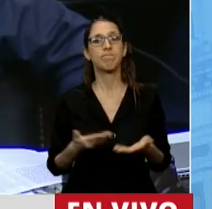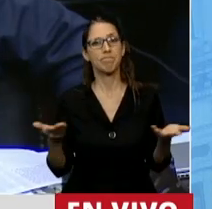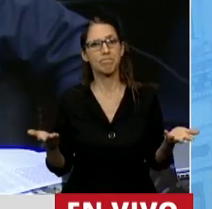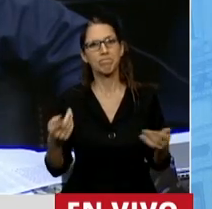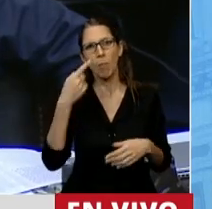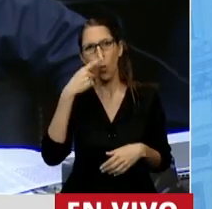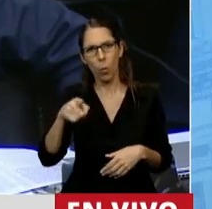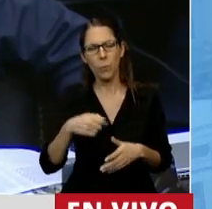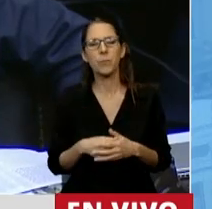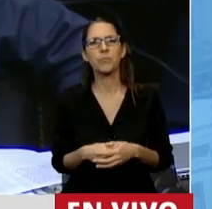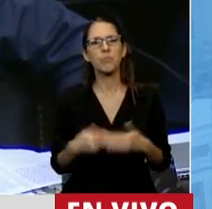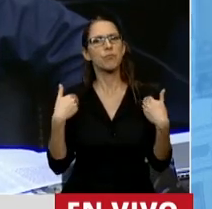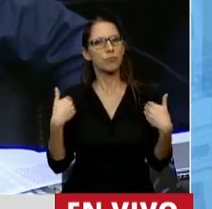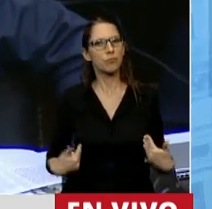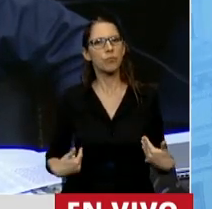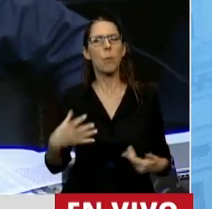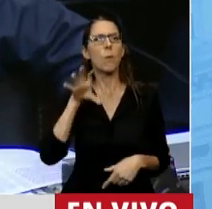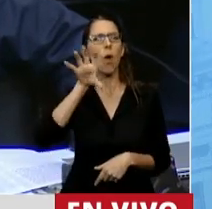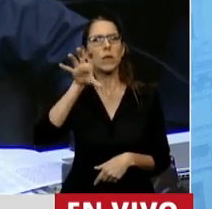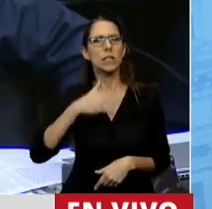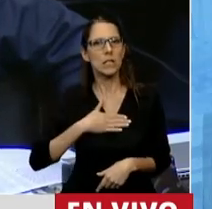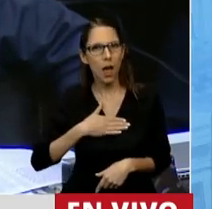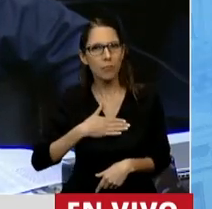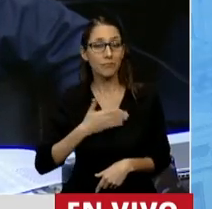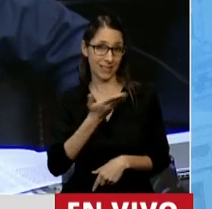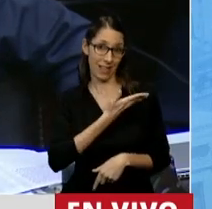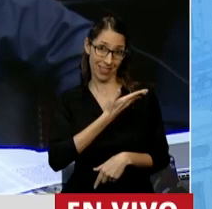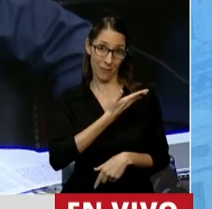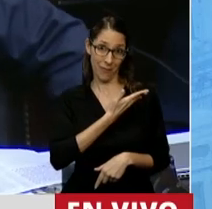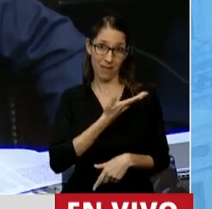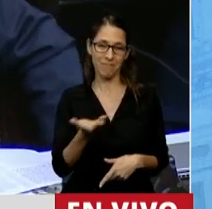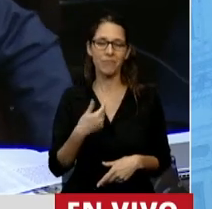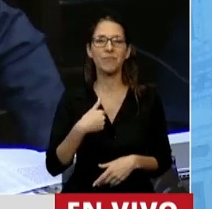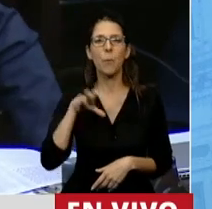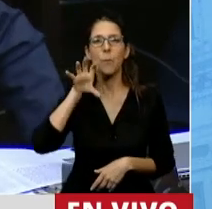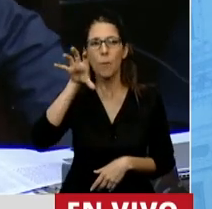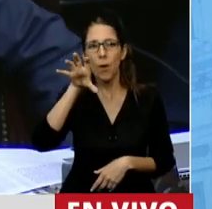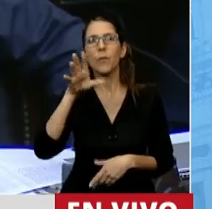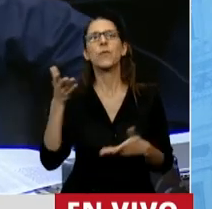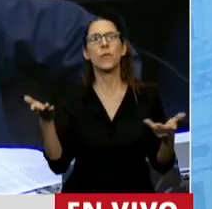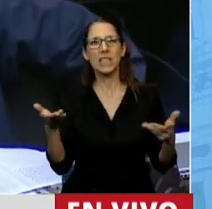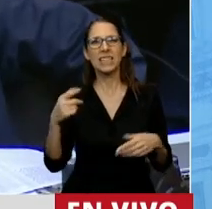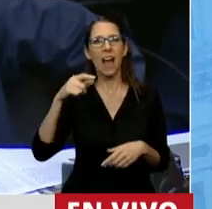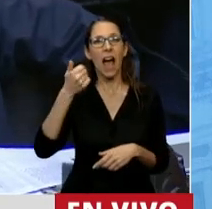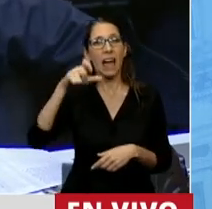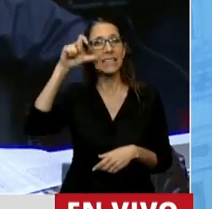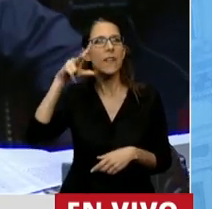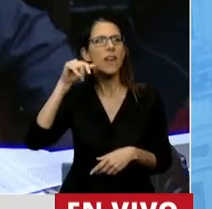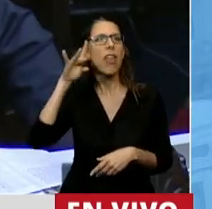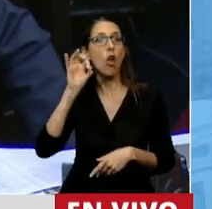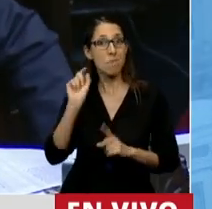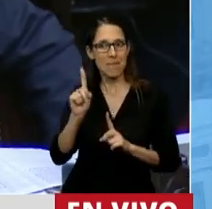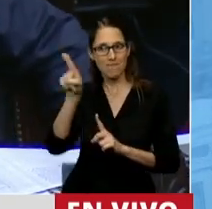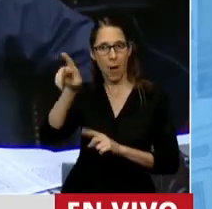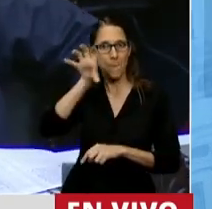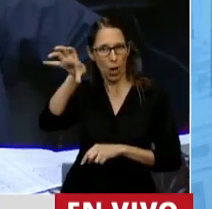Finalmente, yo vengo de la provincia de Santa Fe, de la provincia de Ana María Acevedo, que también